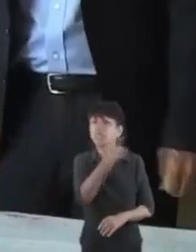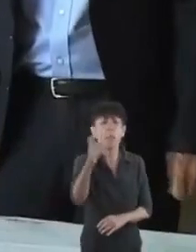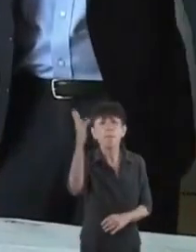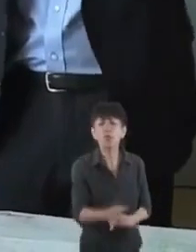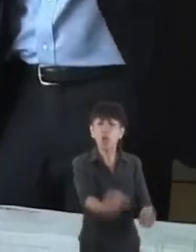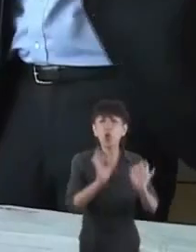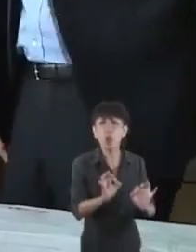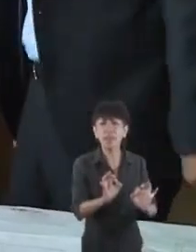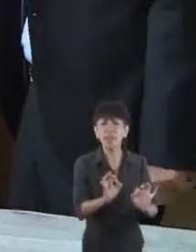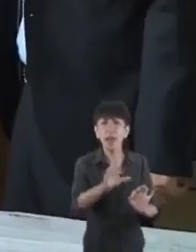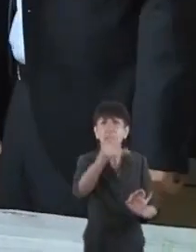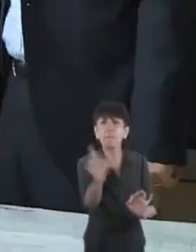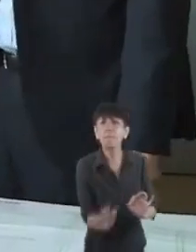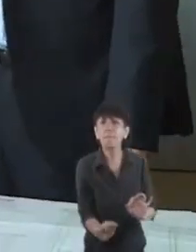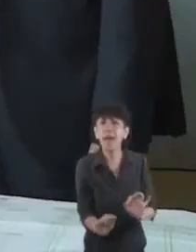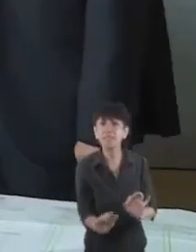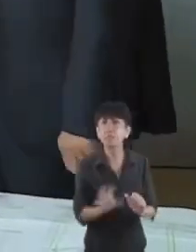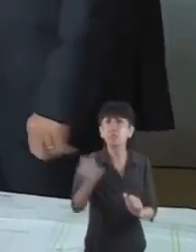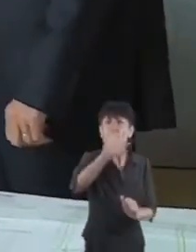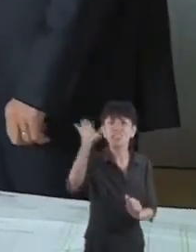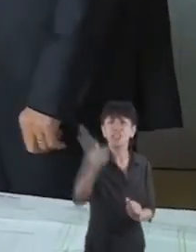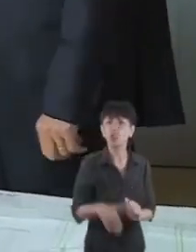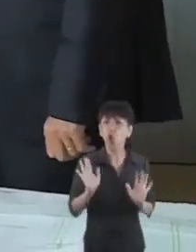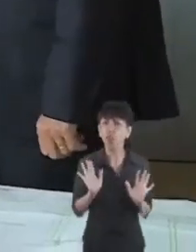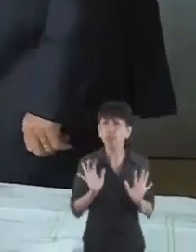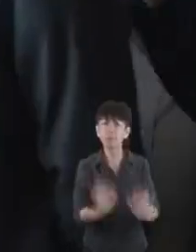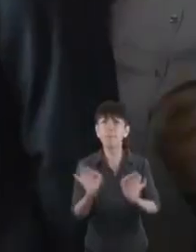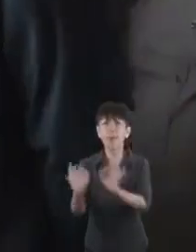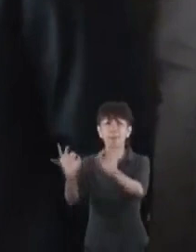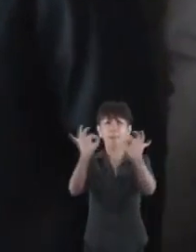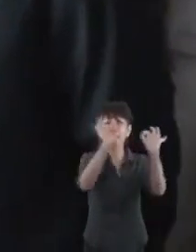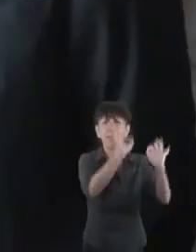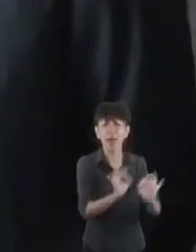terminadas en todo el país, ¿eh? 2 y medio por día.